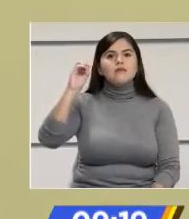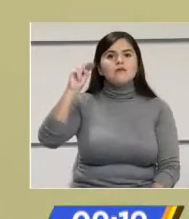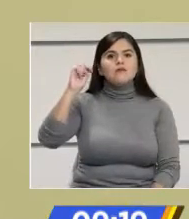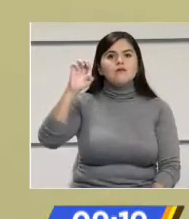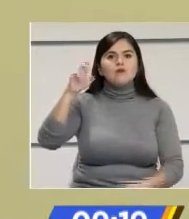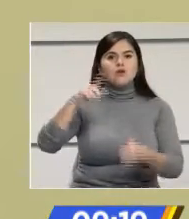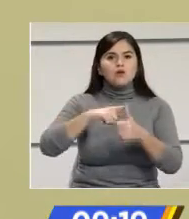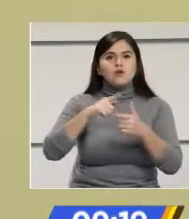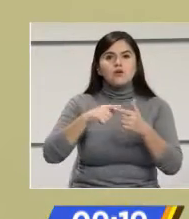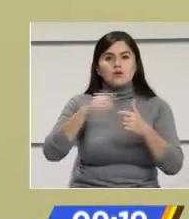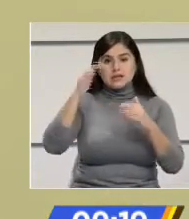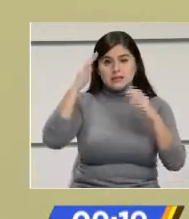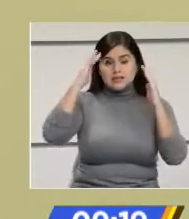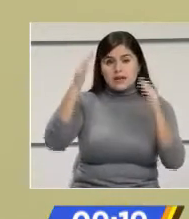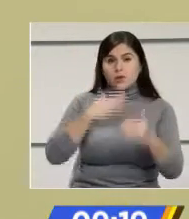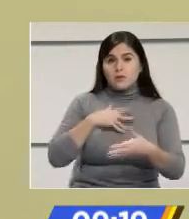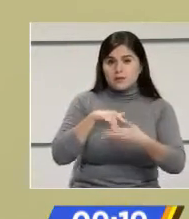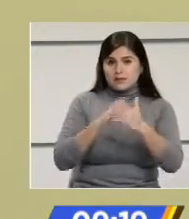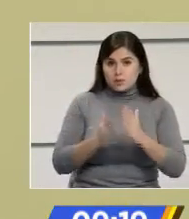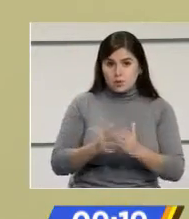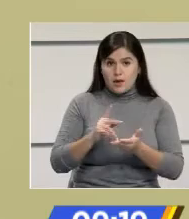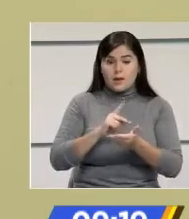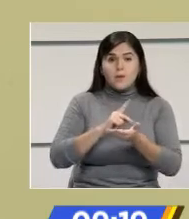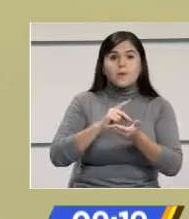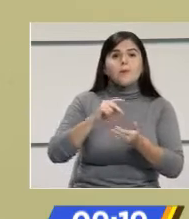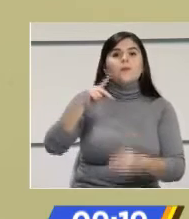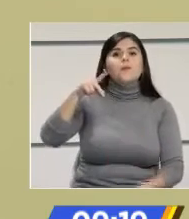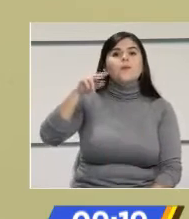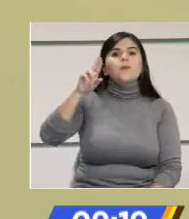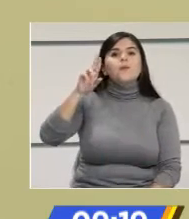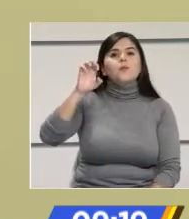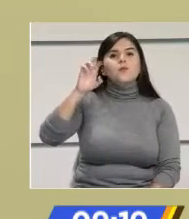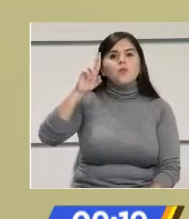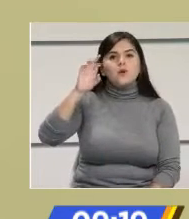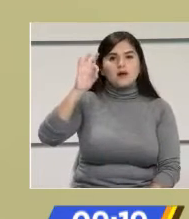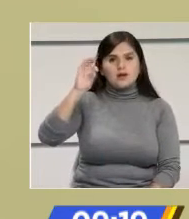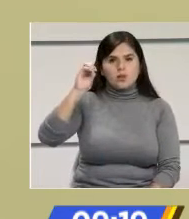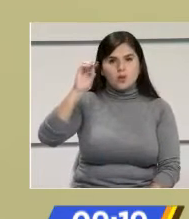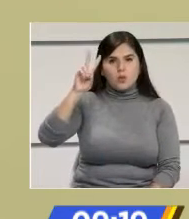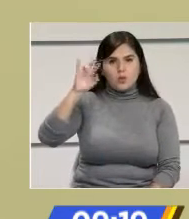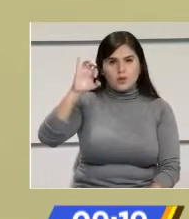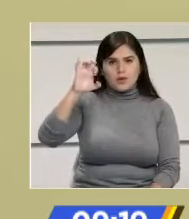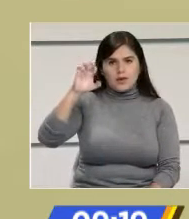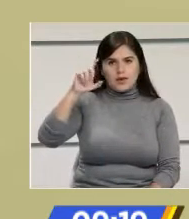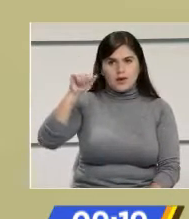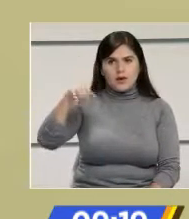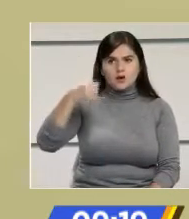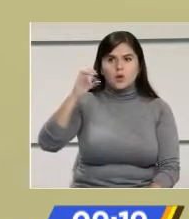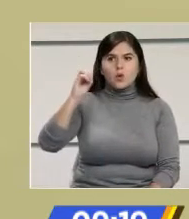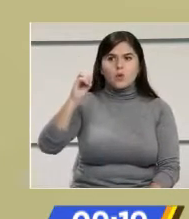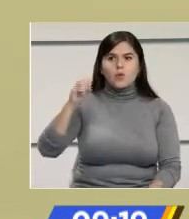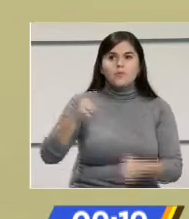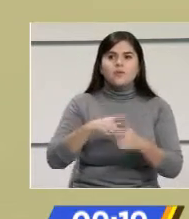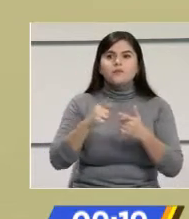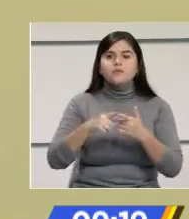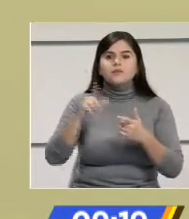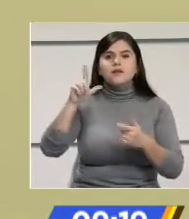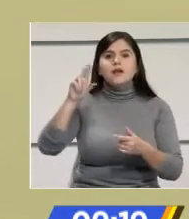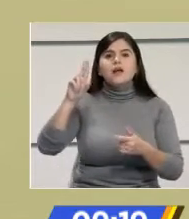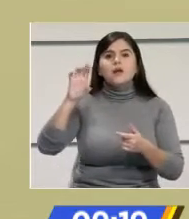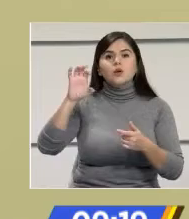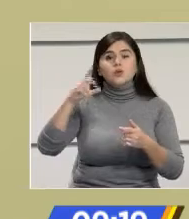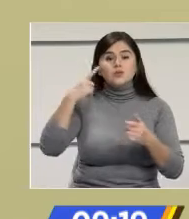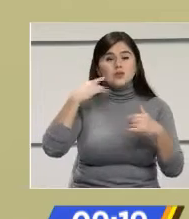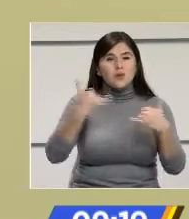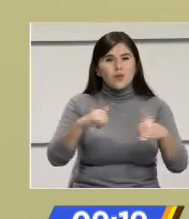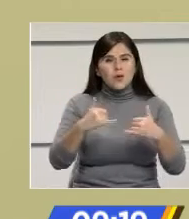a mis queridos estudiantes de Puerto Viejo, Comadre y Río Negro. Bárbara Sojo dice, los cromos. Lucy nos decía que los